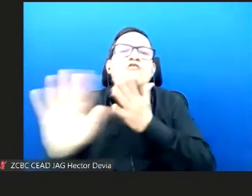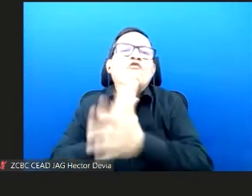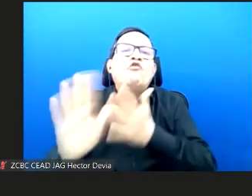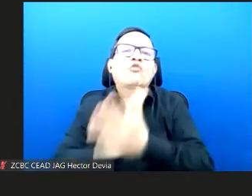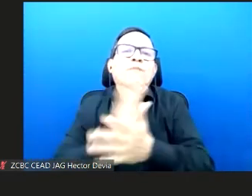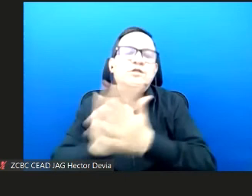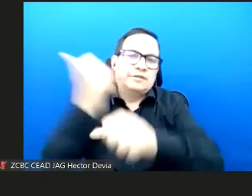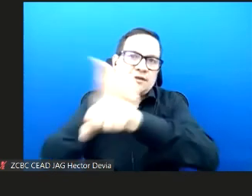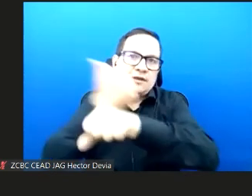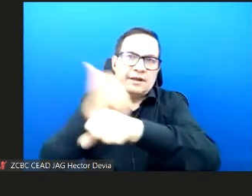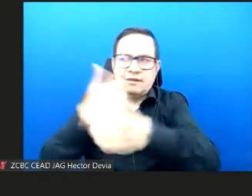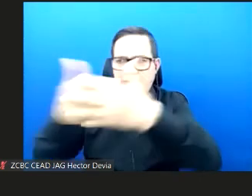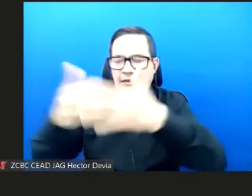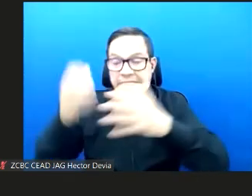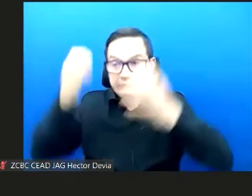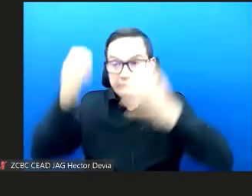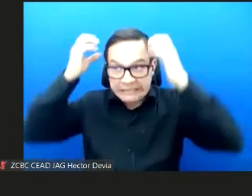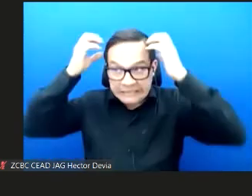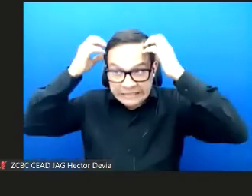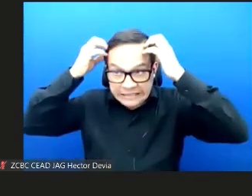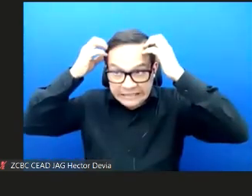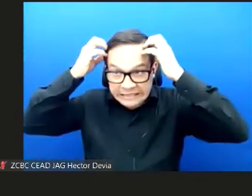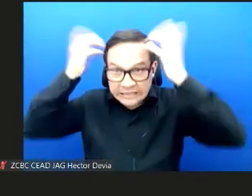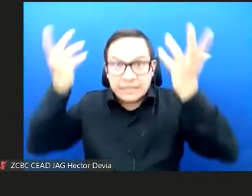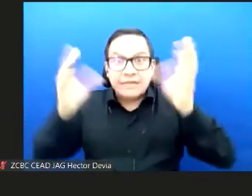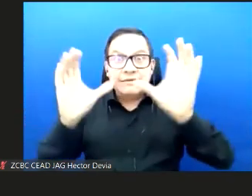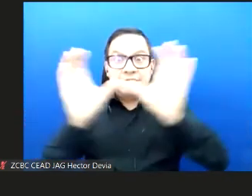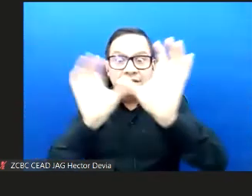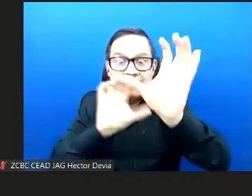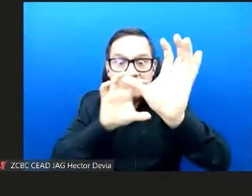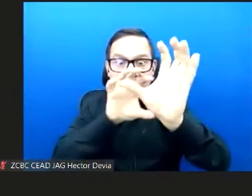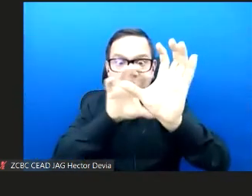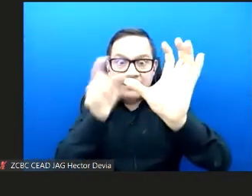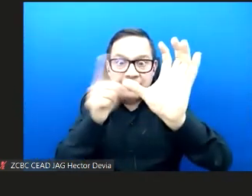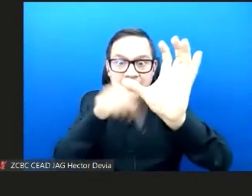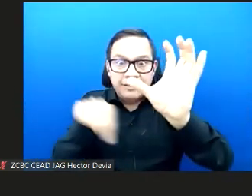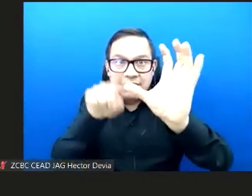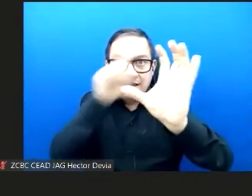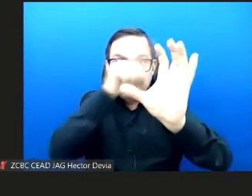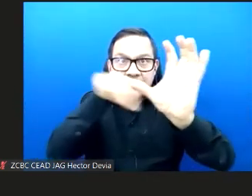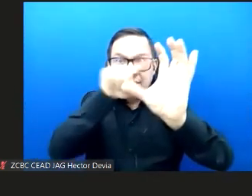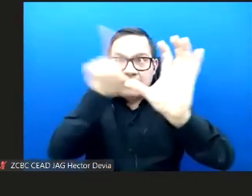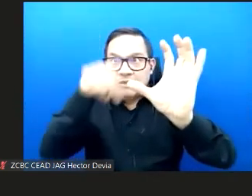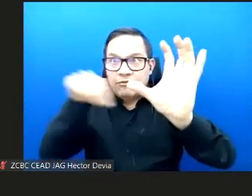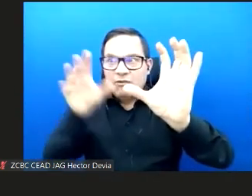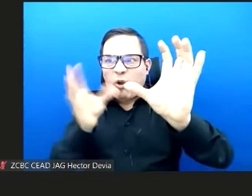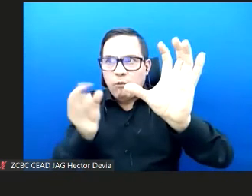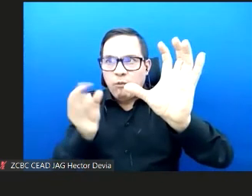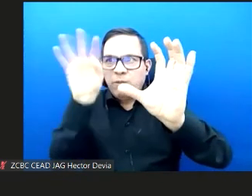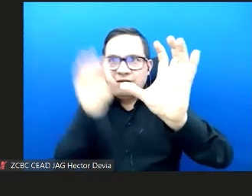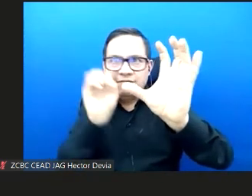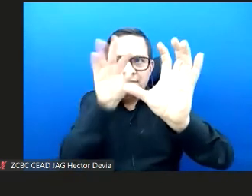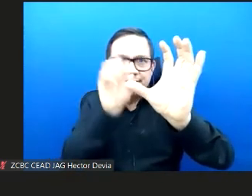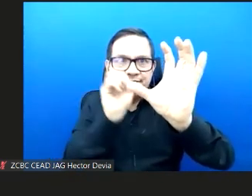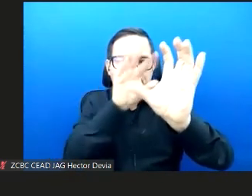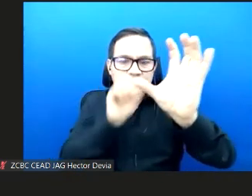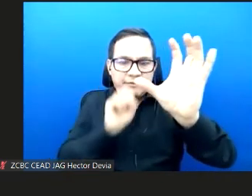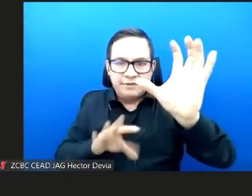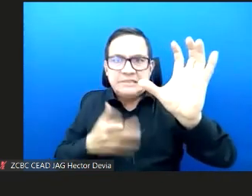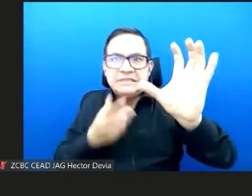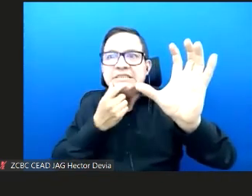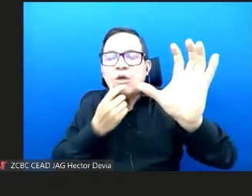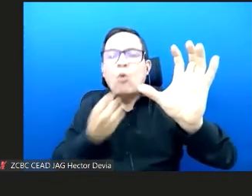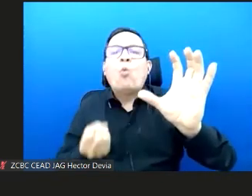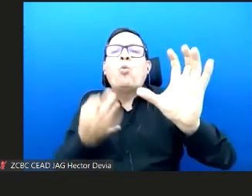¿Listo? ¿Qué nos está pidiendo el ejercicio? Nos está pidiendo resolver estas preguntas. ¿Cuántos estudiantes